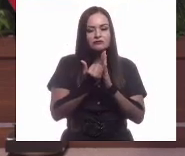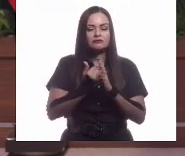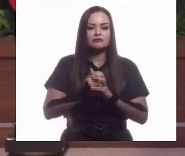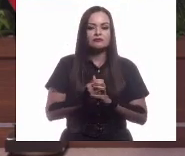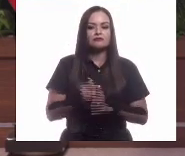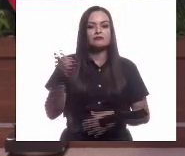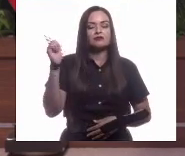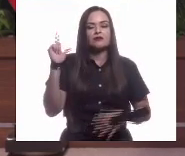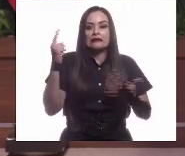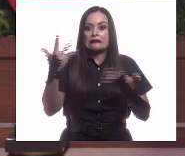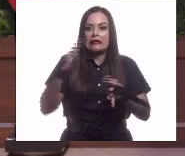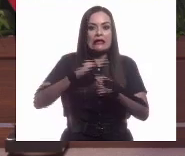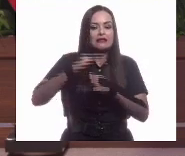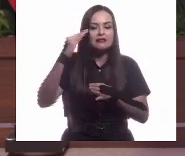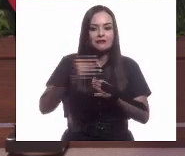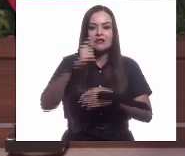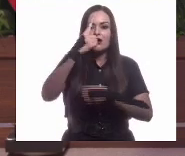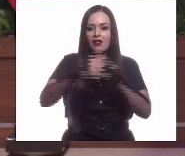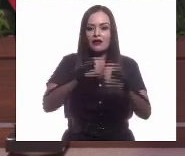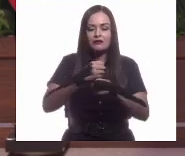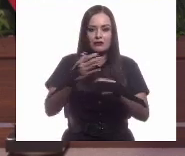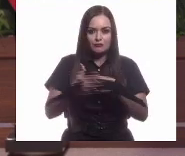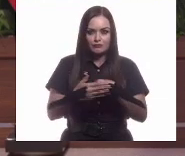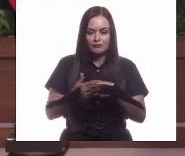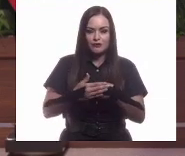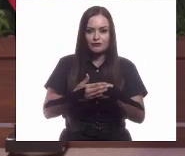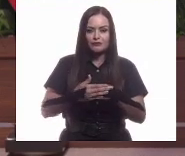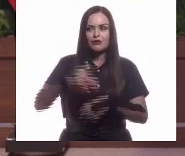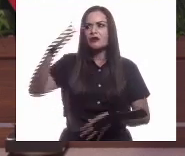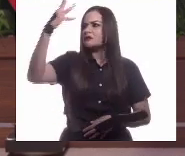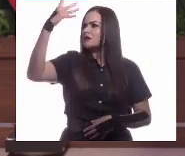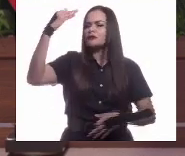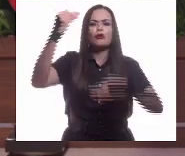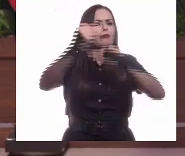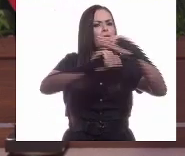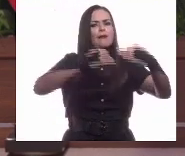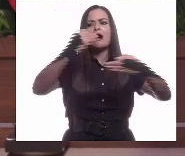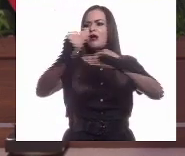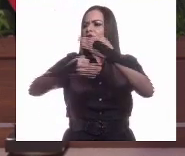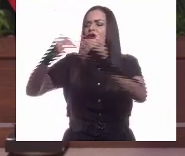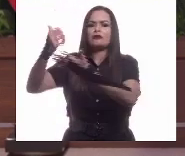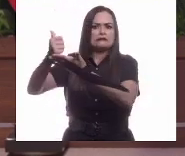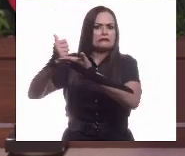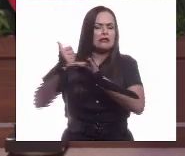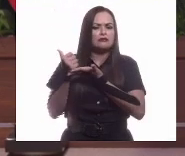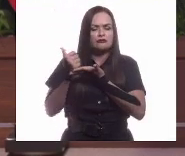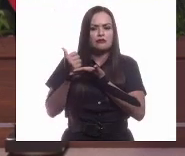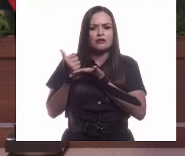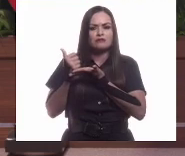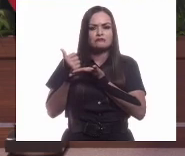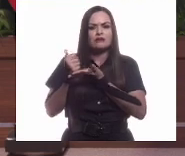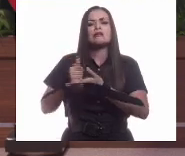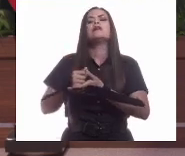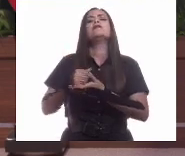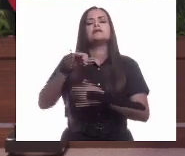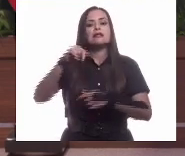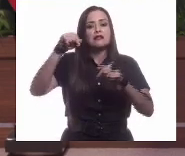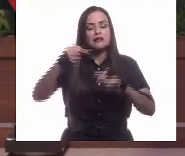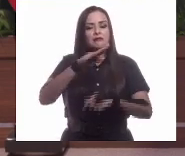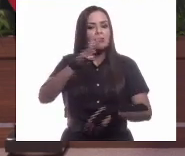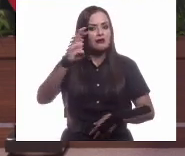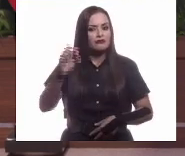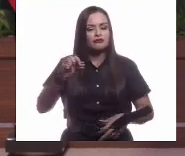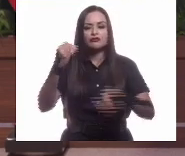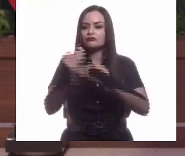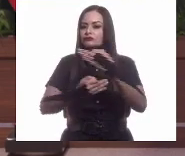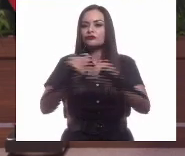esta obra el próximo año. Si el sol ha de salir para todos, pues nuestro objetivo sea que todo Baja California Sur vea la